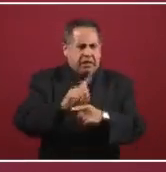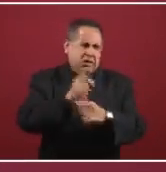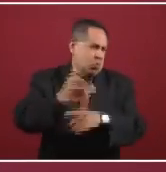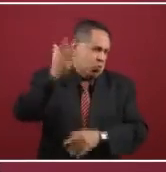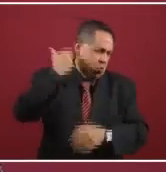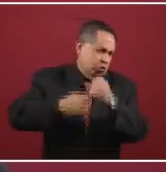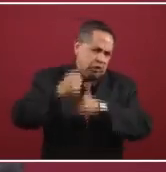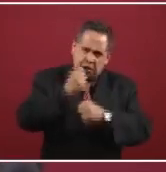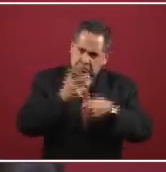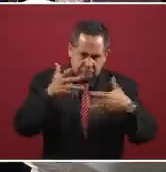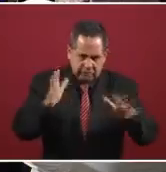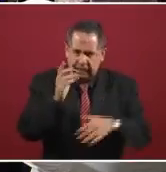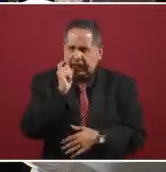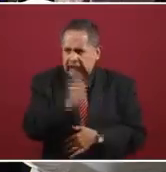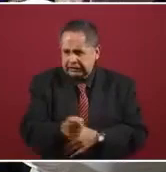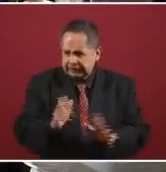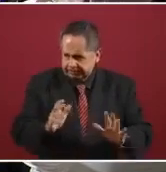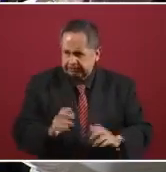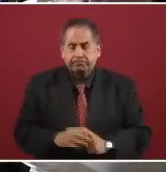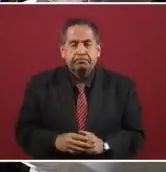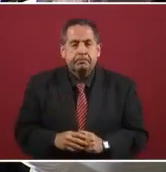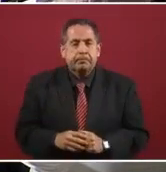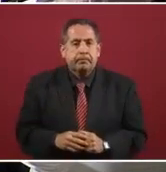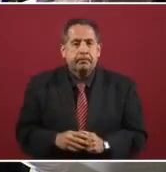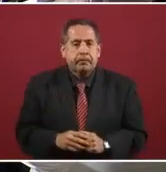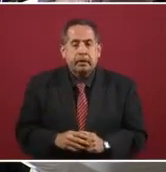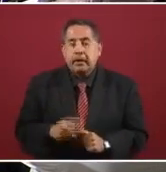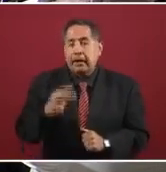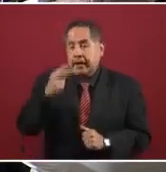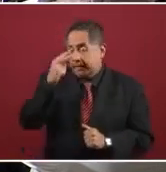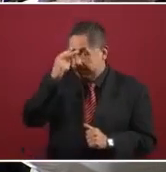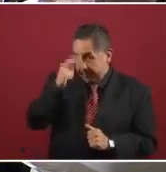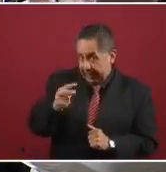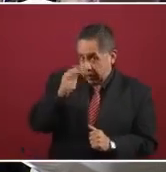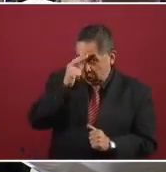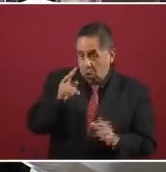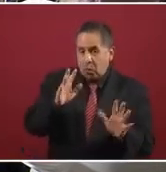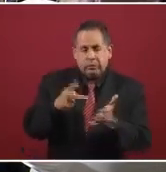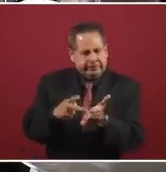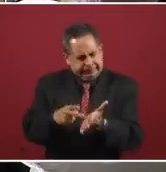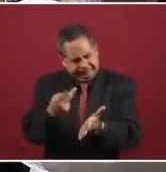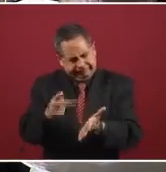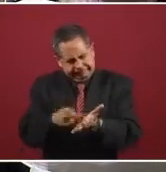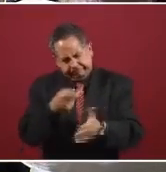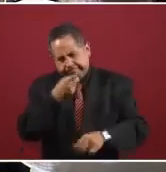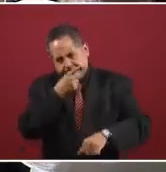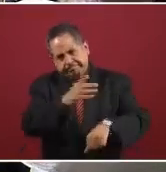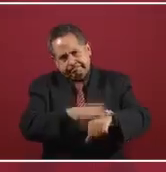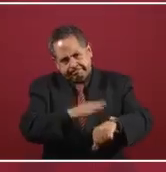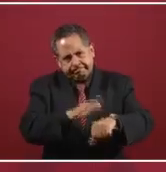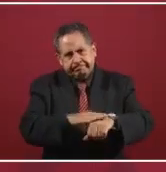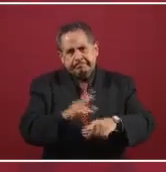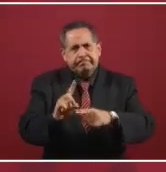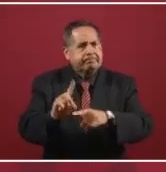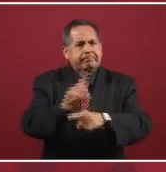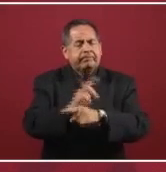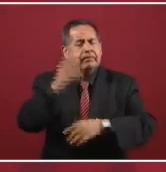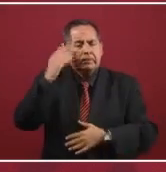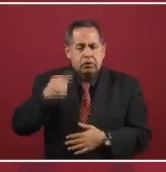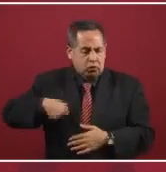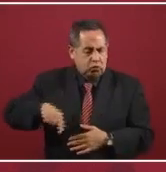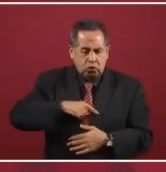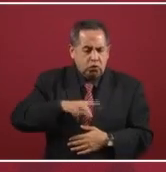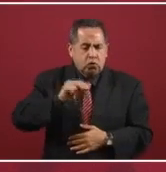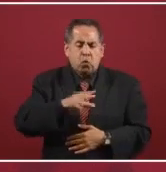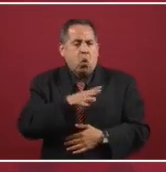años. En México ha dicho ya en varios momentos, desde la transición, que nosotros no